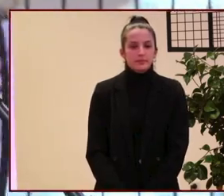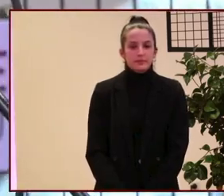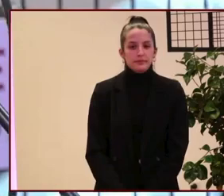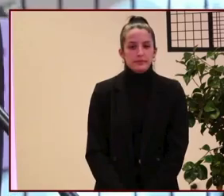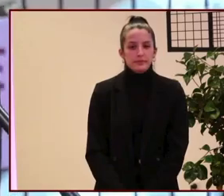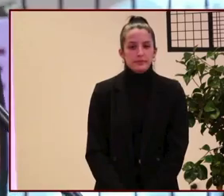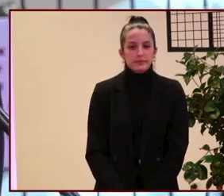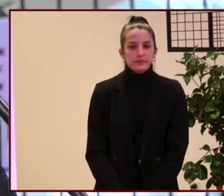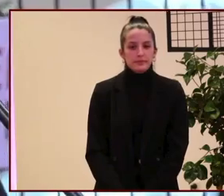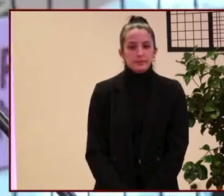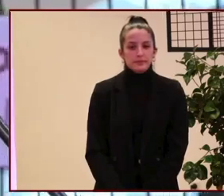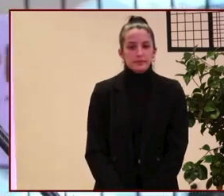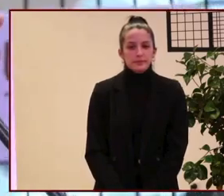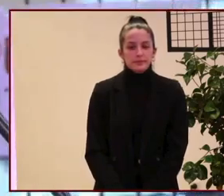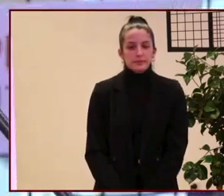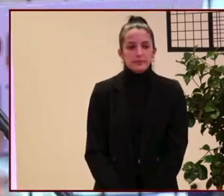i